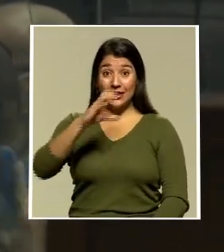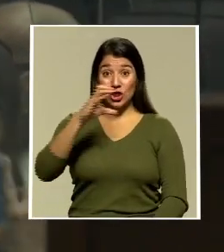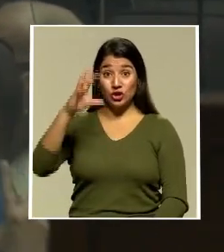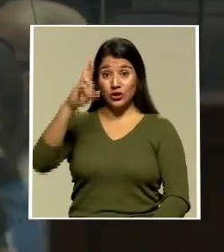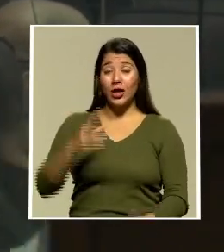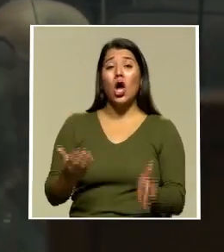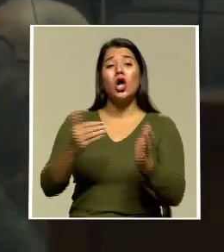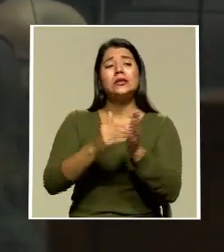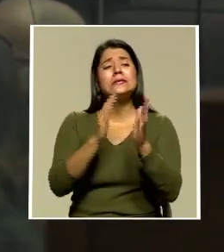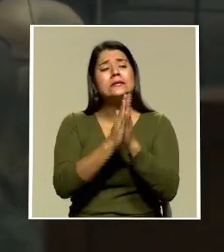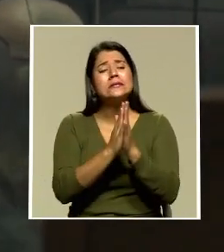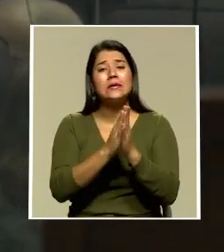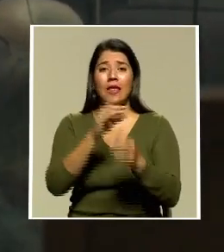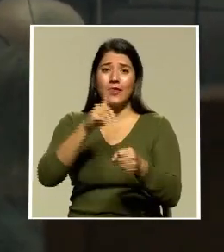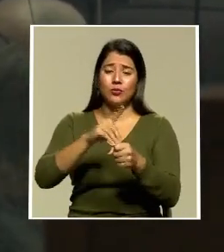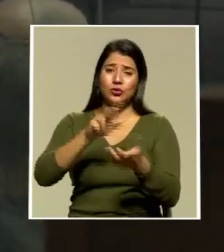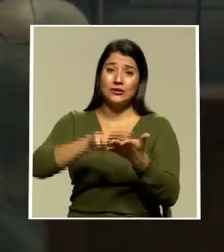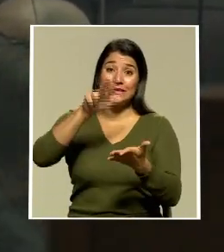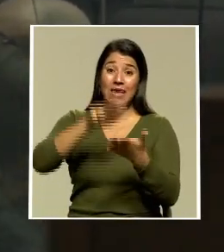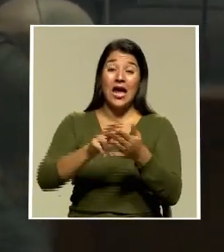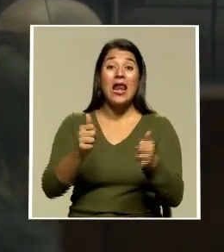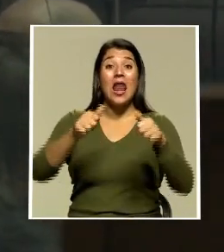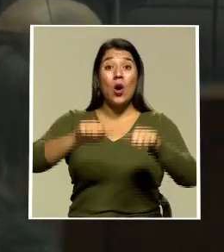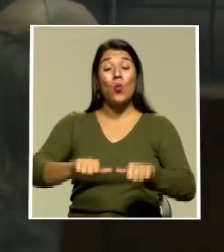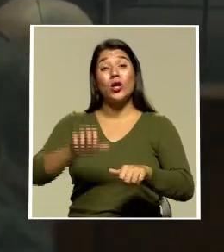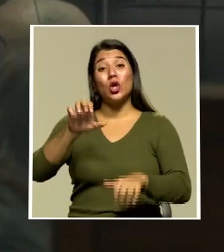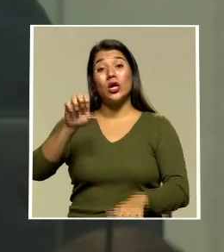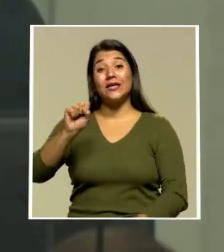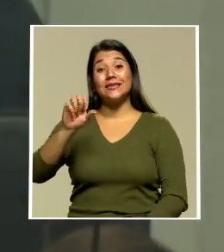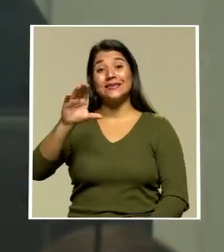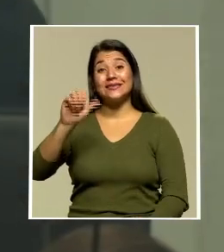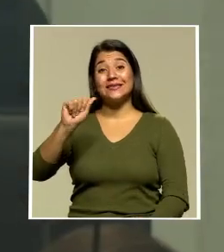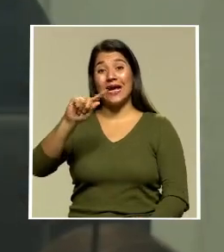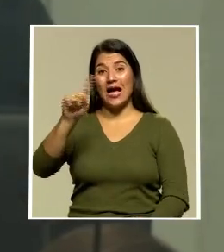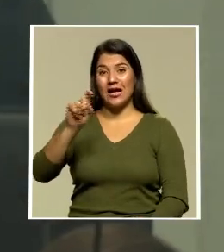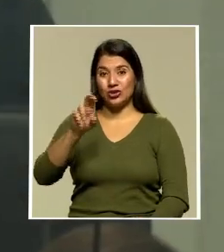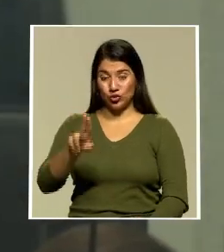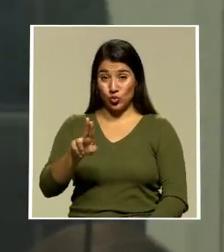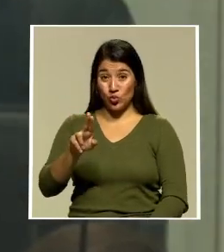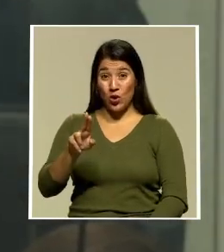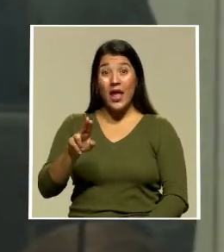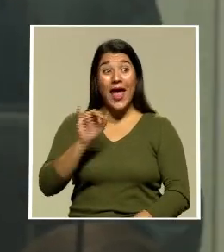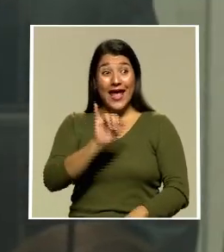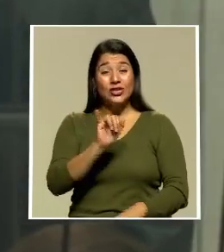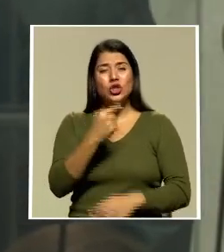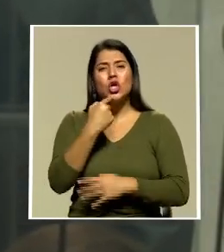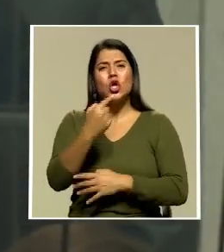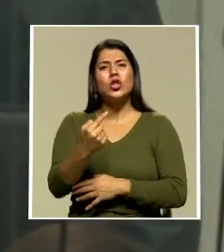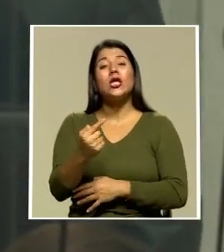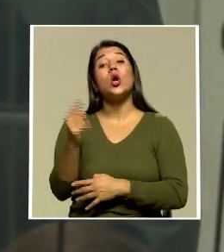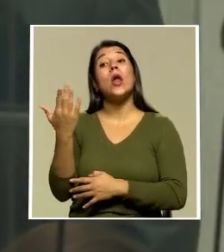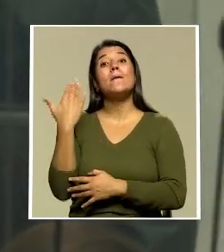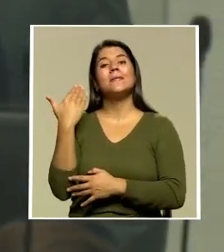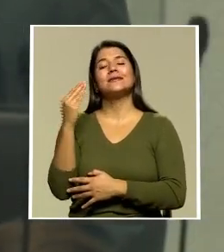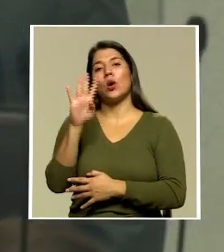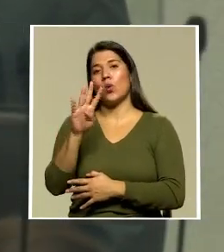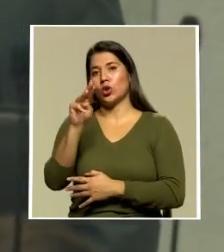volvió a pedir a los diputados que se ratifique el acuerdo de Escazú. Esto durante su rendición de cuentas el pasado 4 de